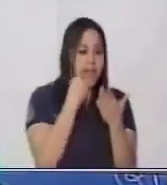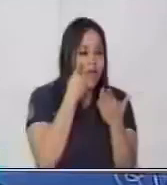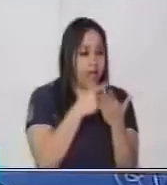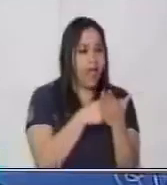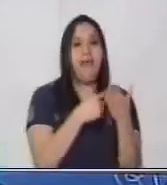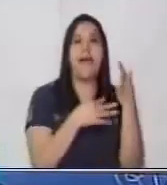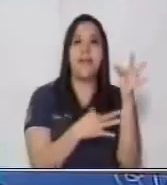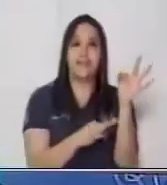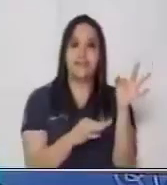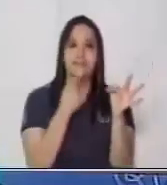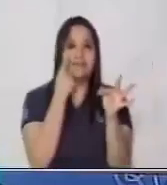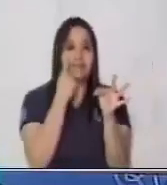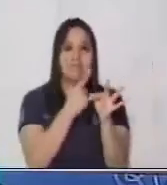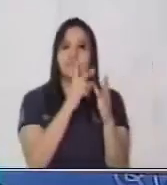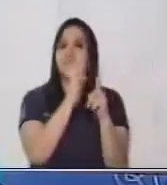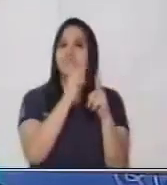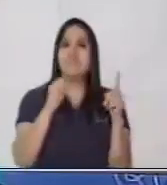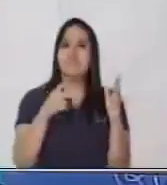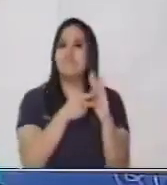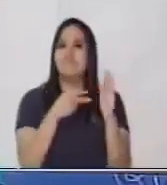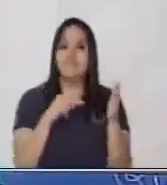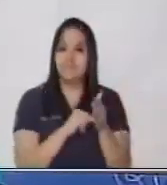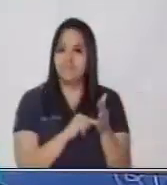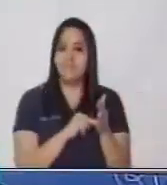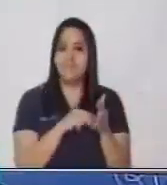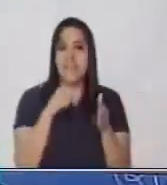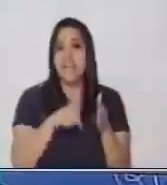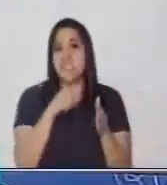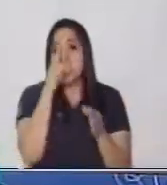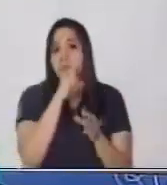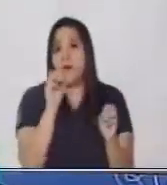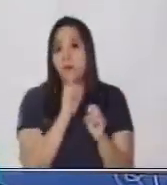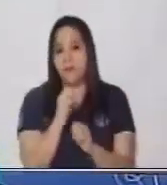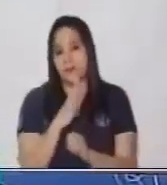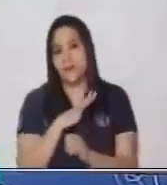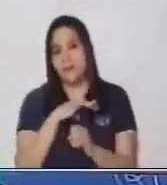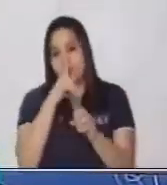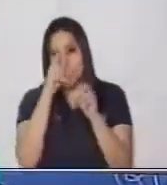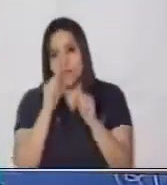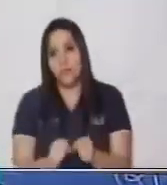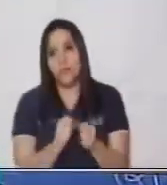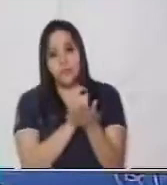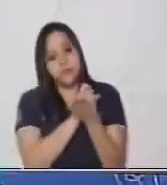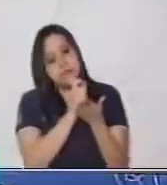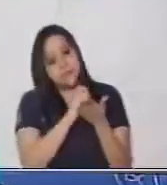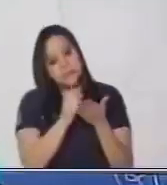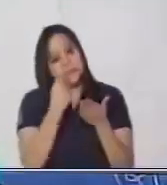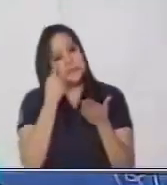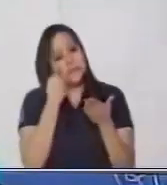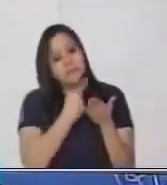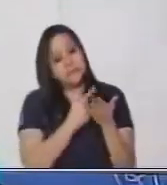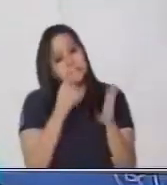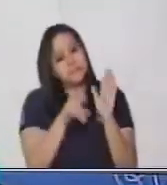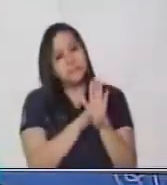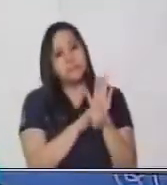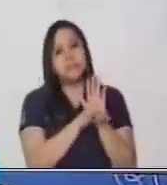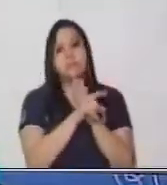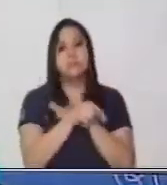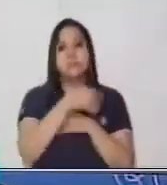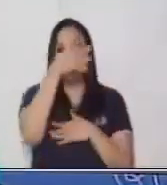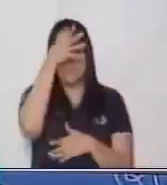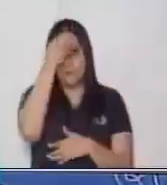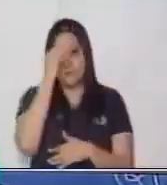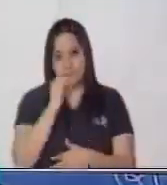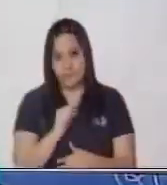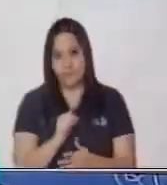sería enhorabuena. Y si no, pues este es el momento para que tú puedas recapitular ese tema y